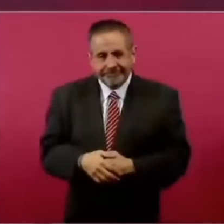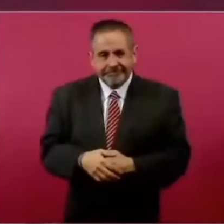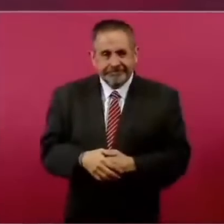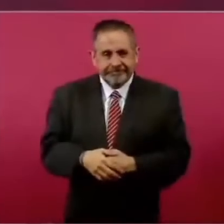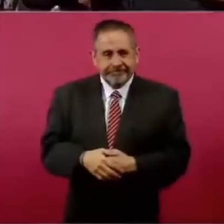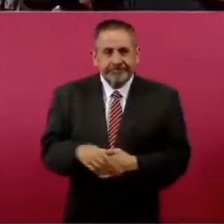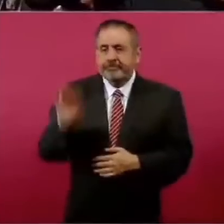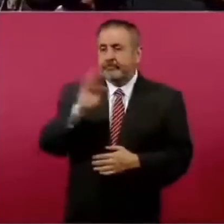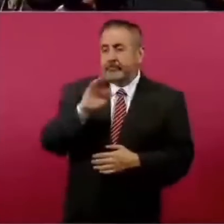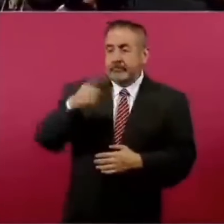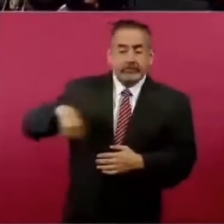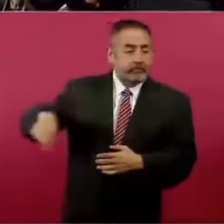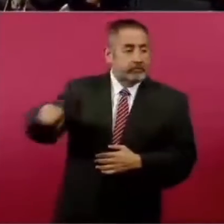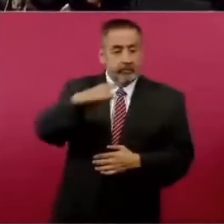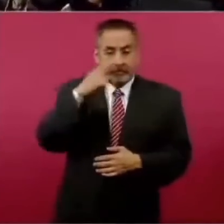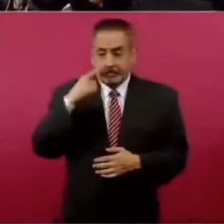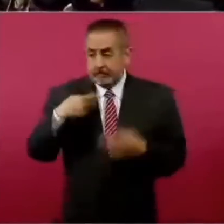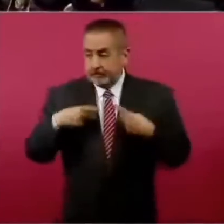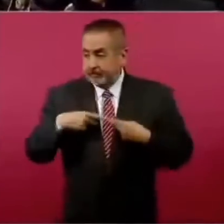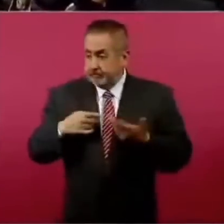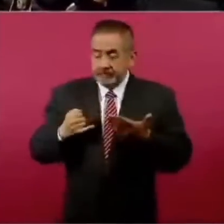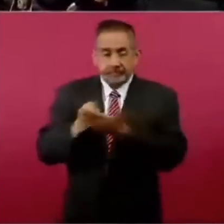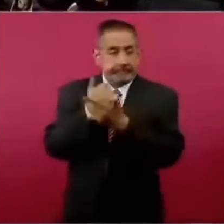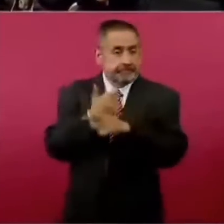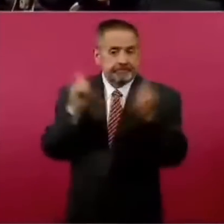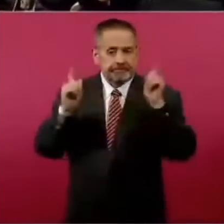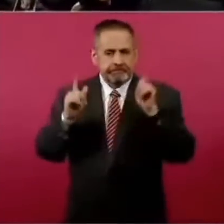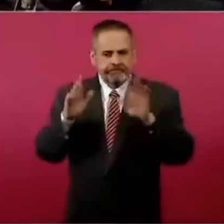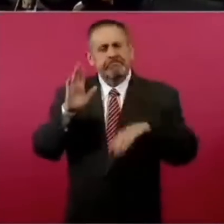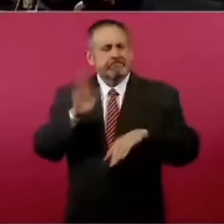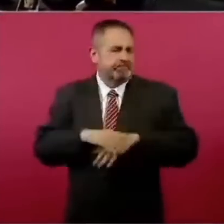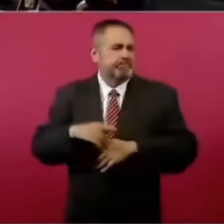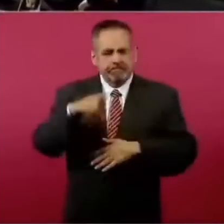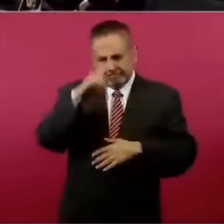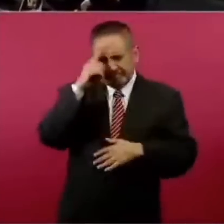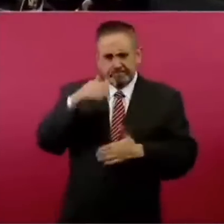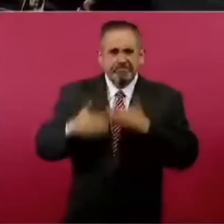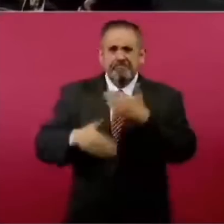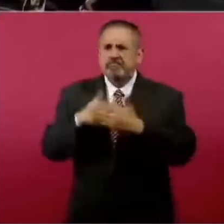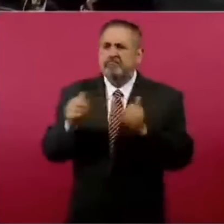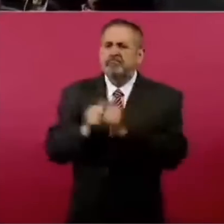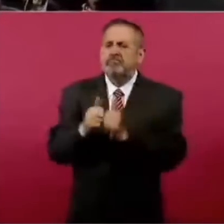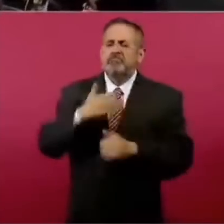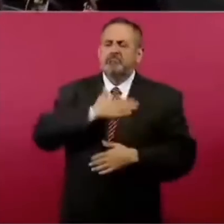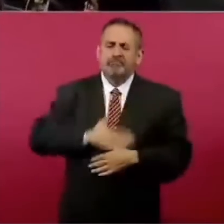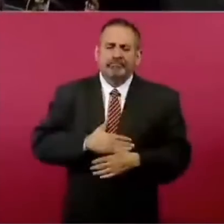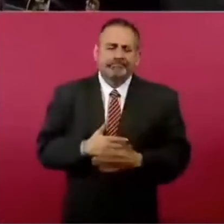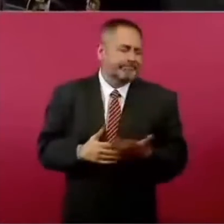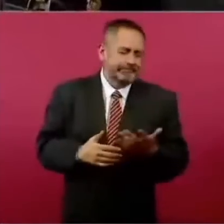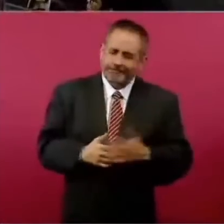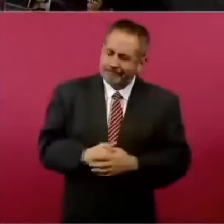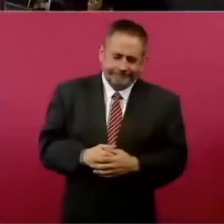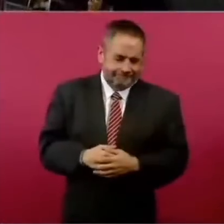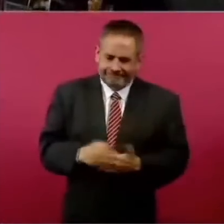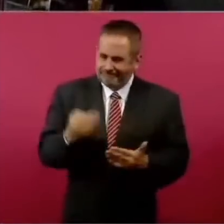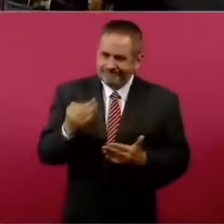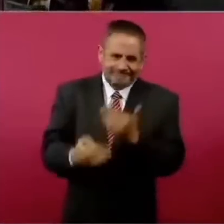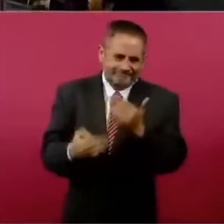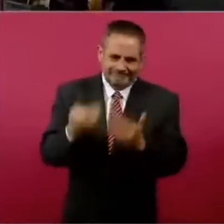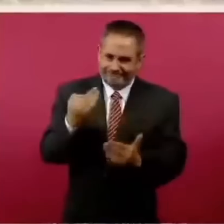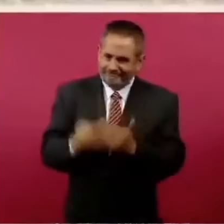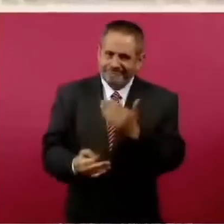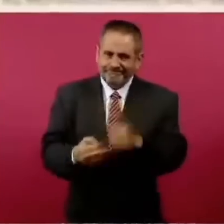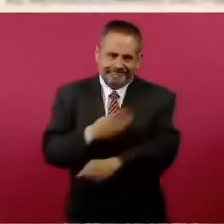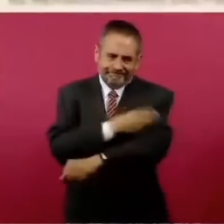que si se tenía libertad, por añadidura iba a llegar la justicia. No.